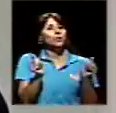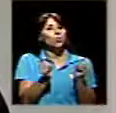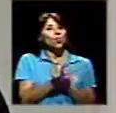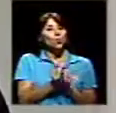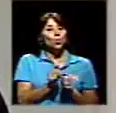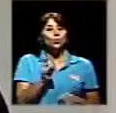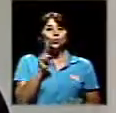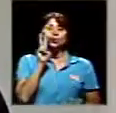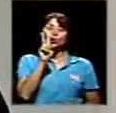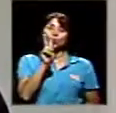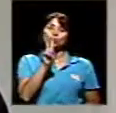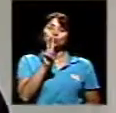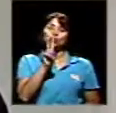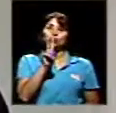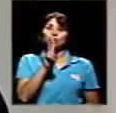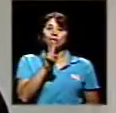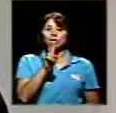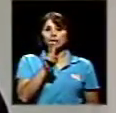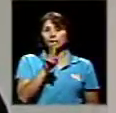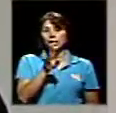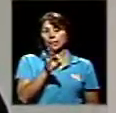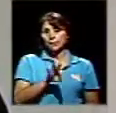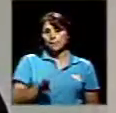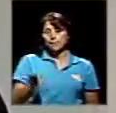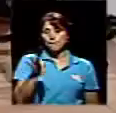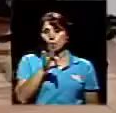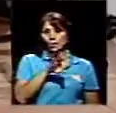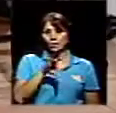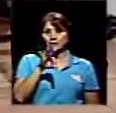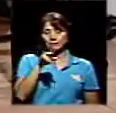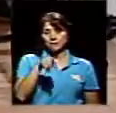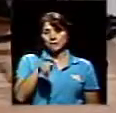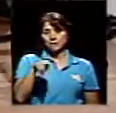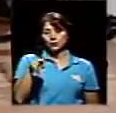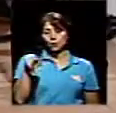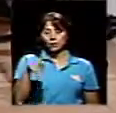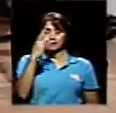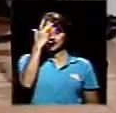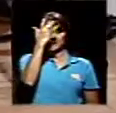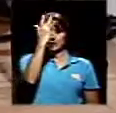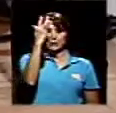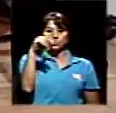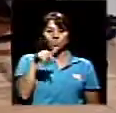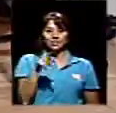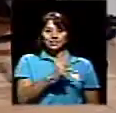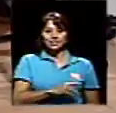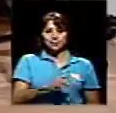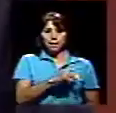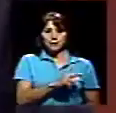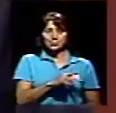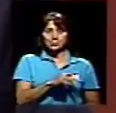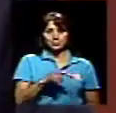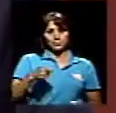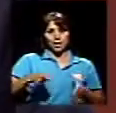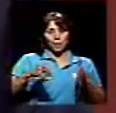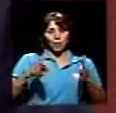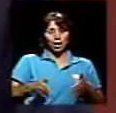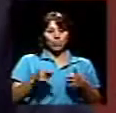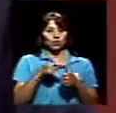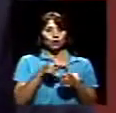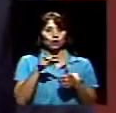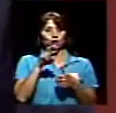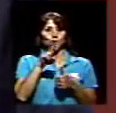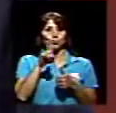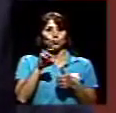destacados y por mí admirados intelectuales de este país, que además son abogados, don Rubén Hernández y don